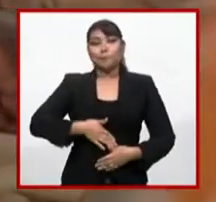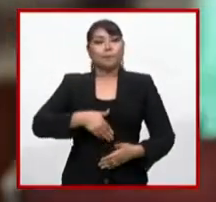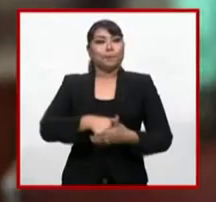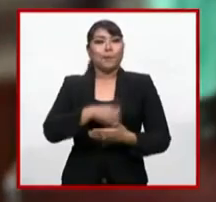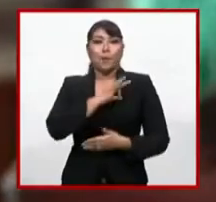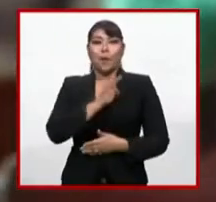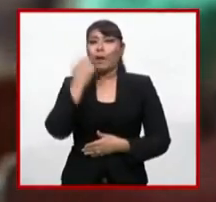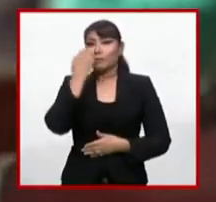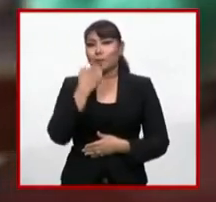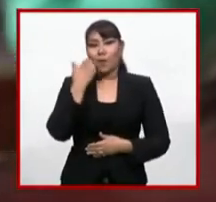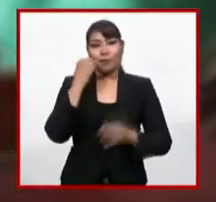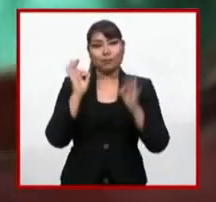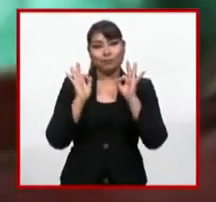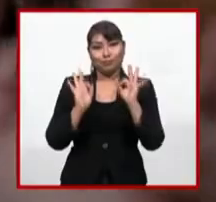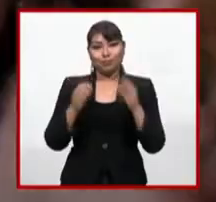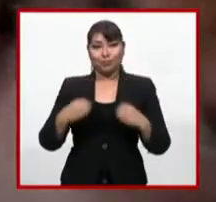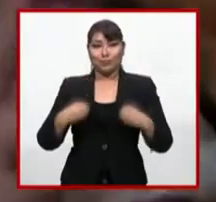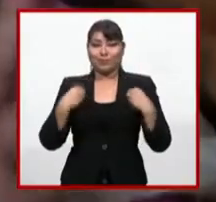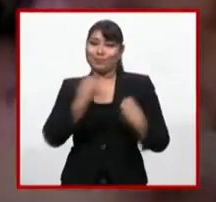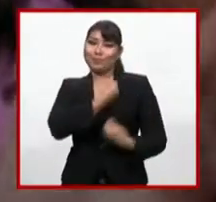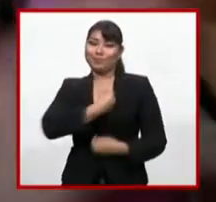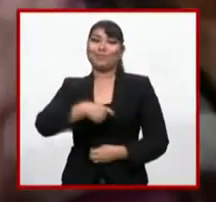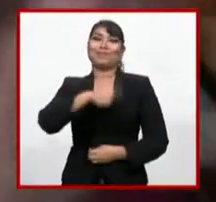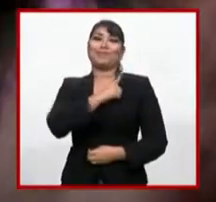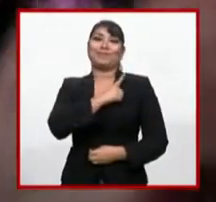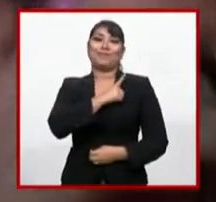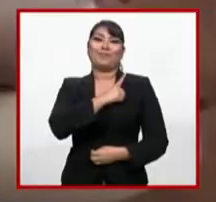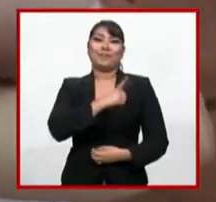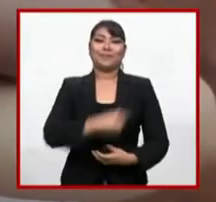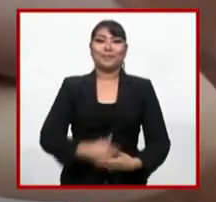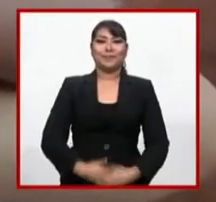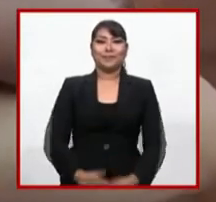rendimiento escolar y una vida sana.